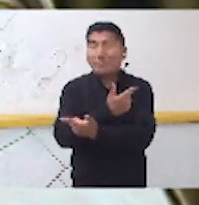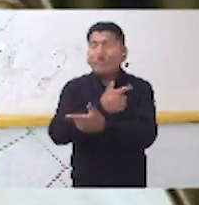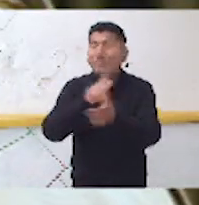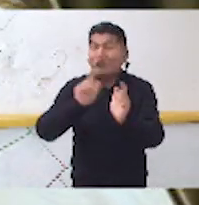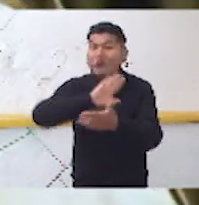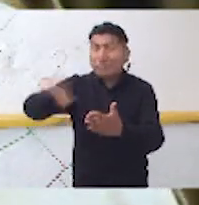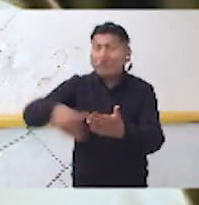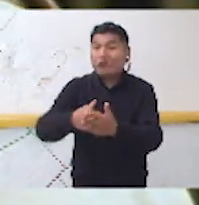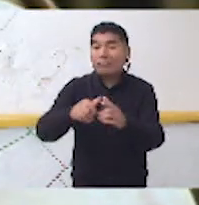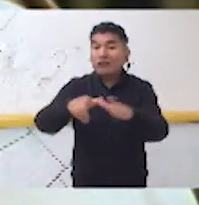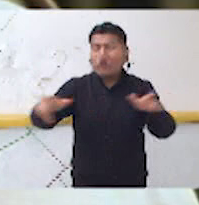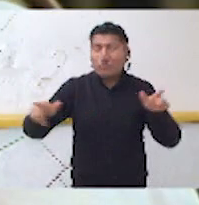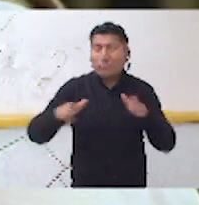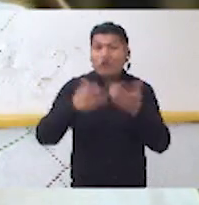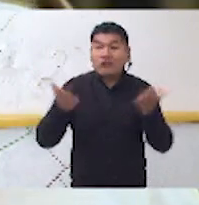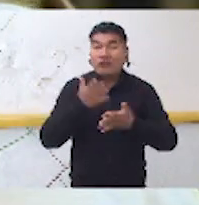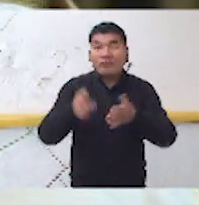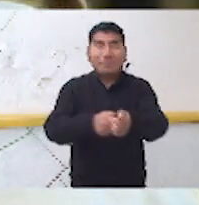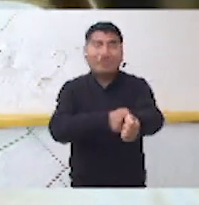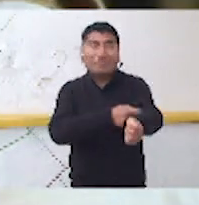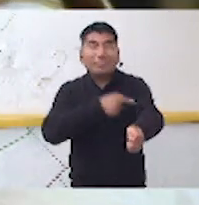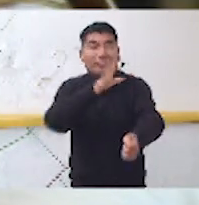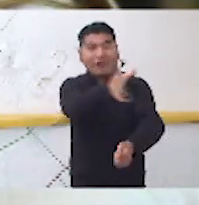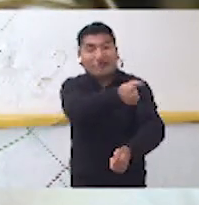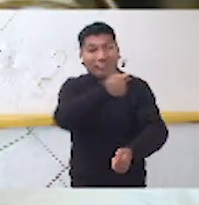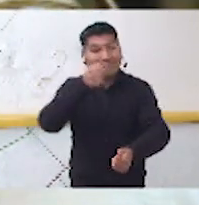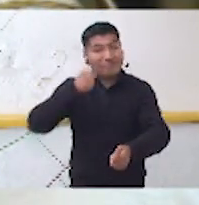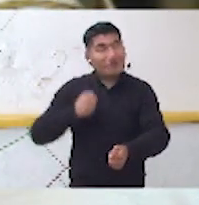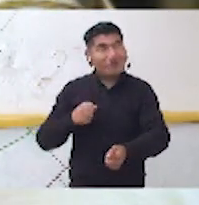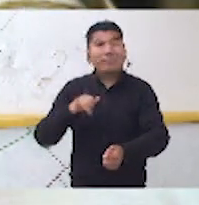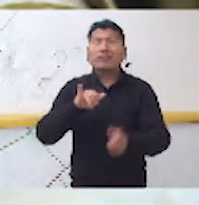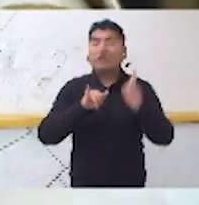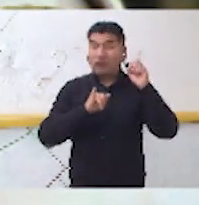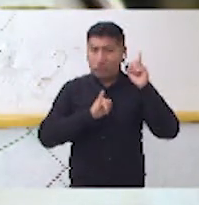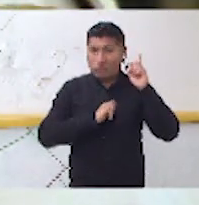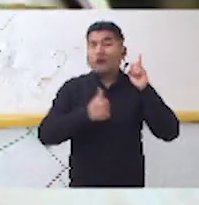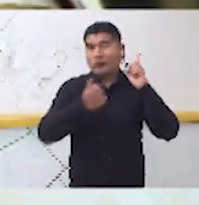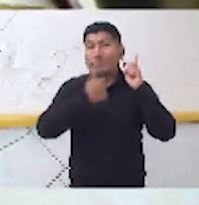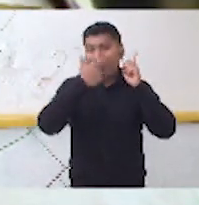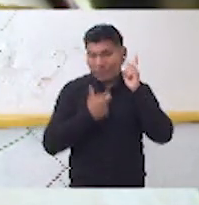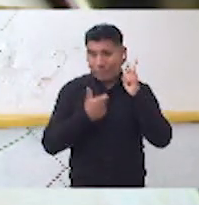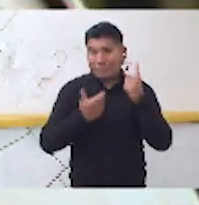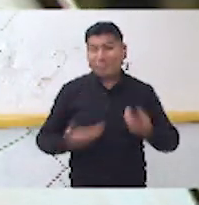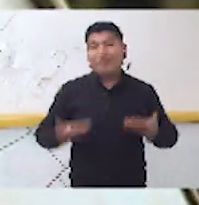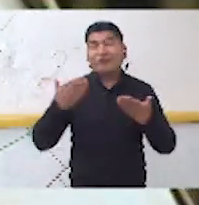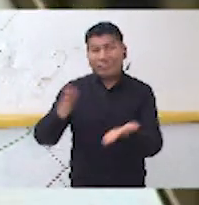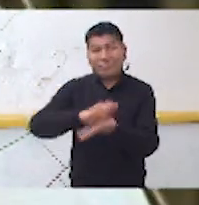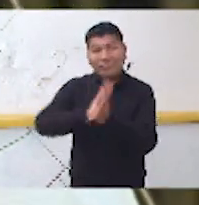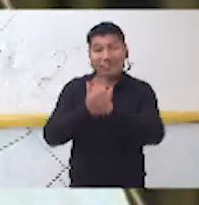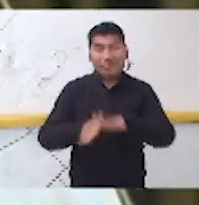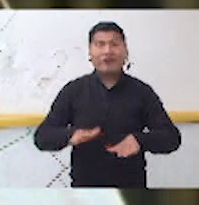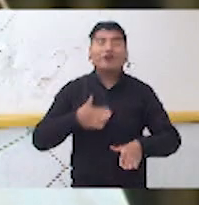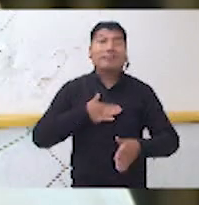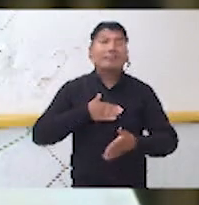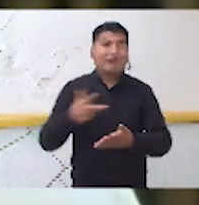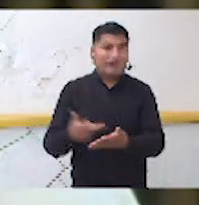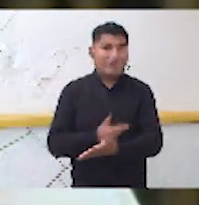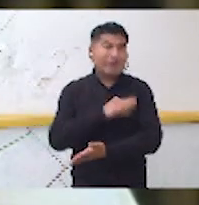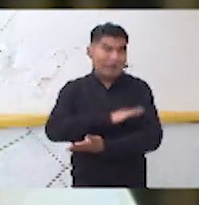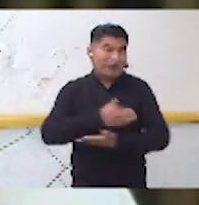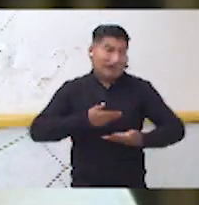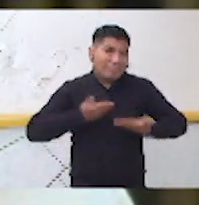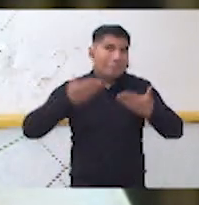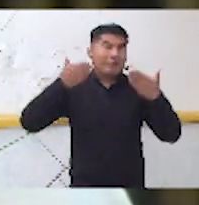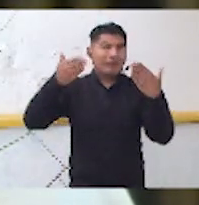lugares donde se han dispersado. Yo mismo apacentaré a mis ovejas y las llevaré